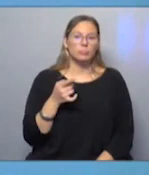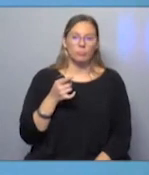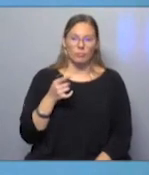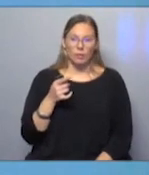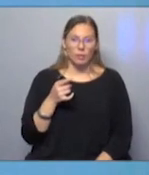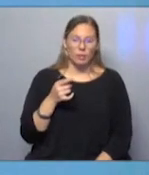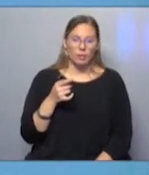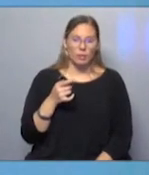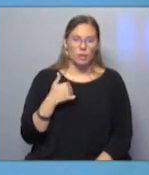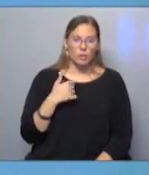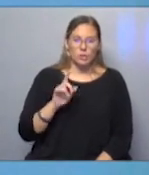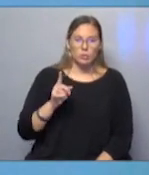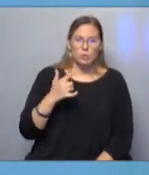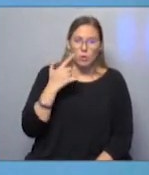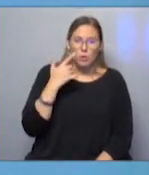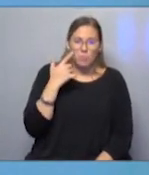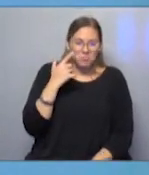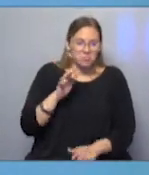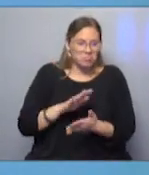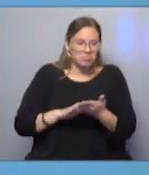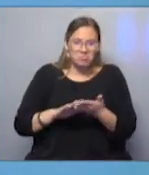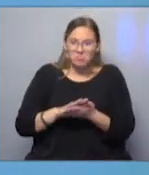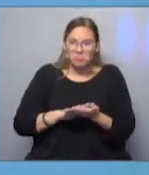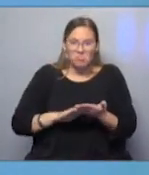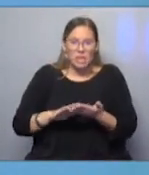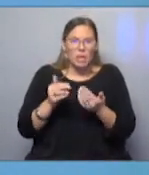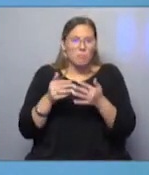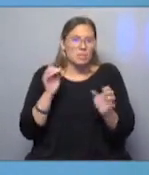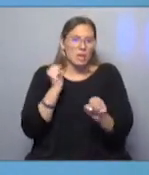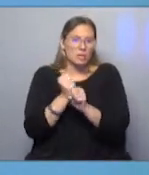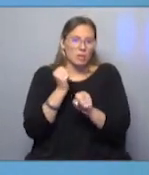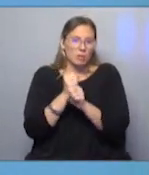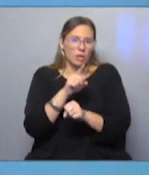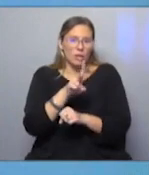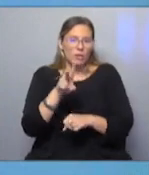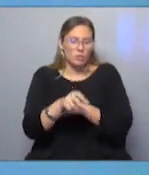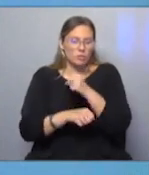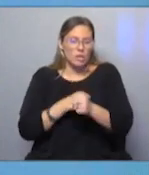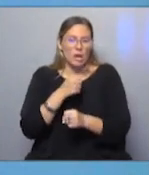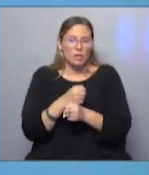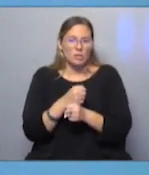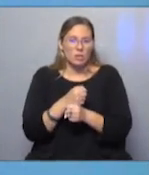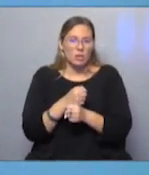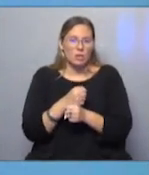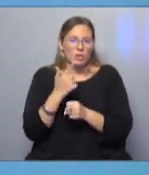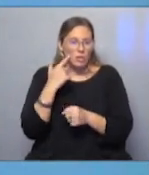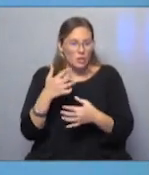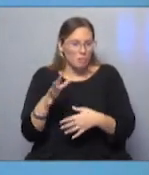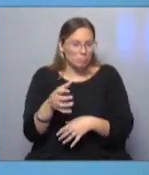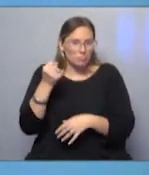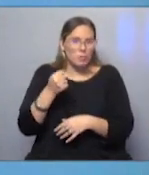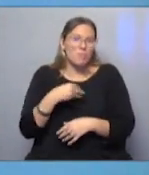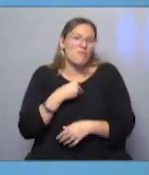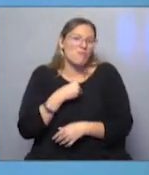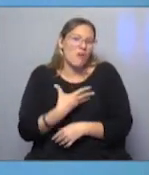y yo no yo no viví nada de eso digamos que bueno empezar a laborar a los 12 años y encontré mi profesión mi